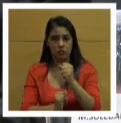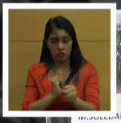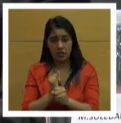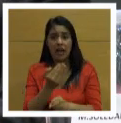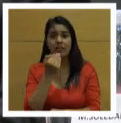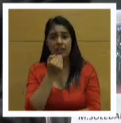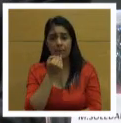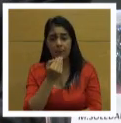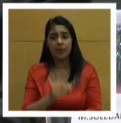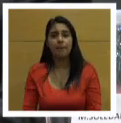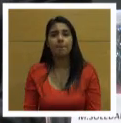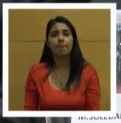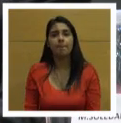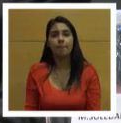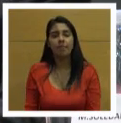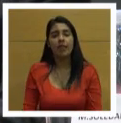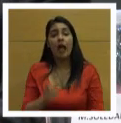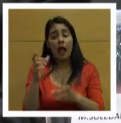grupos vulnerables.